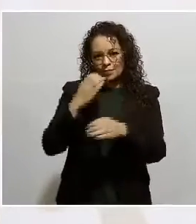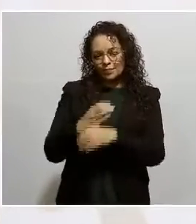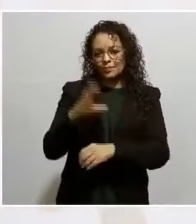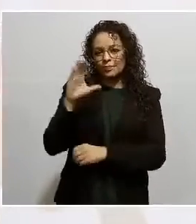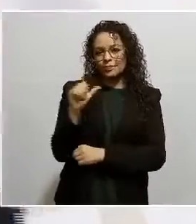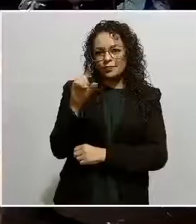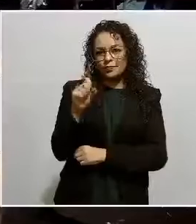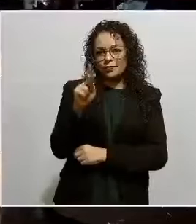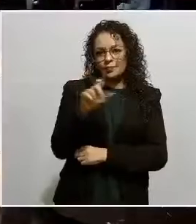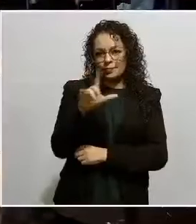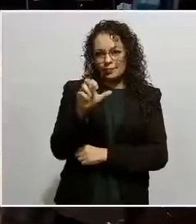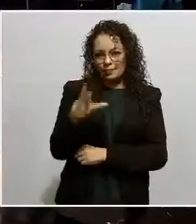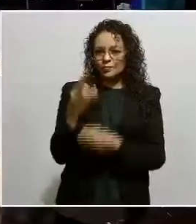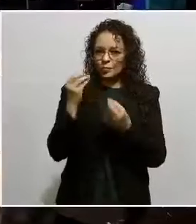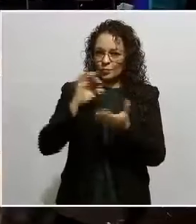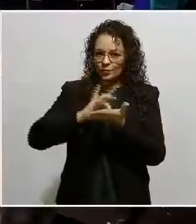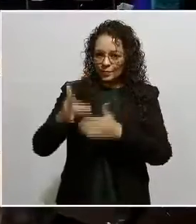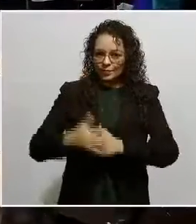gracias.